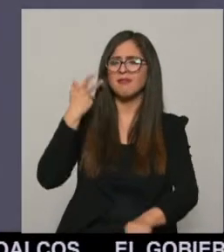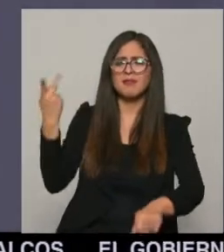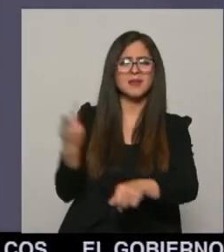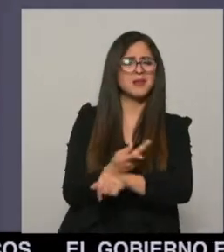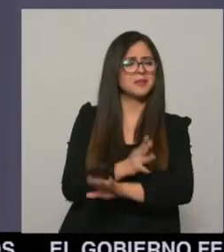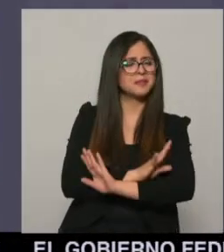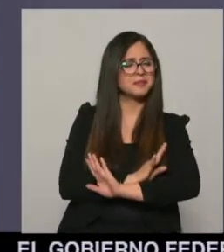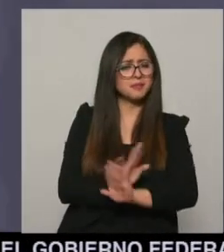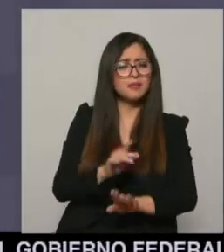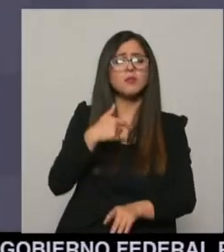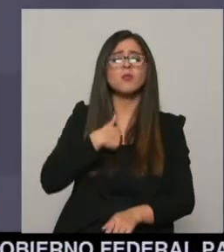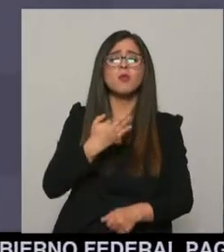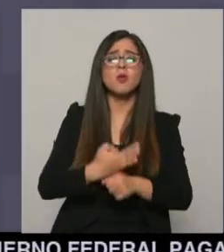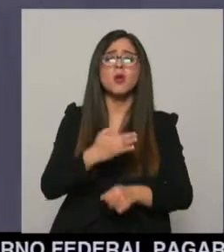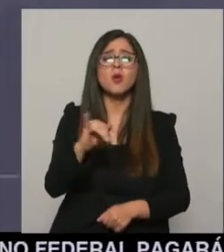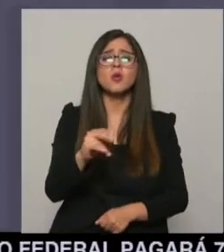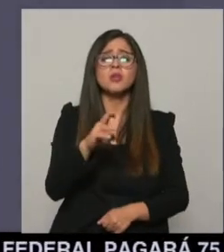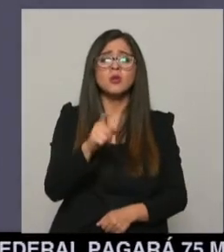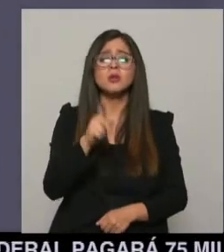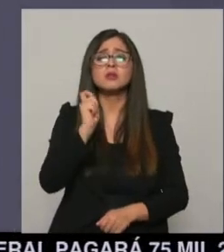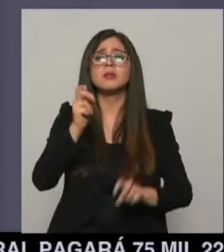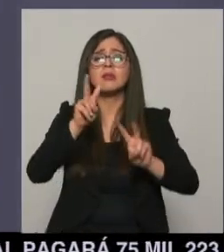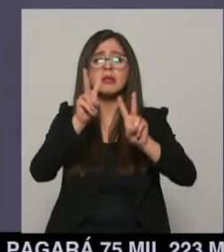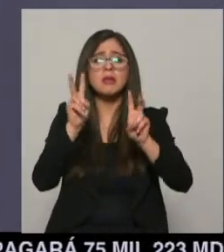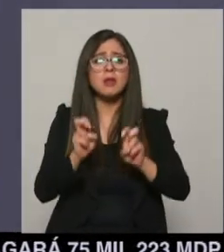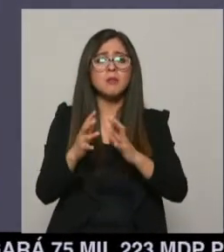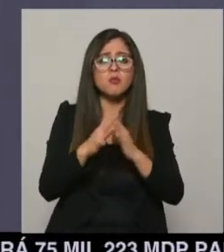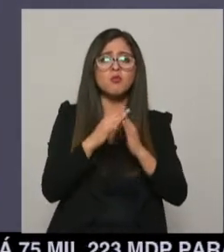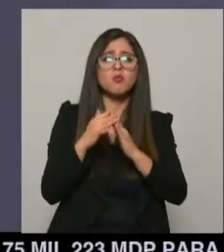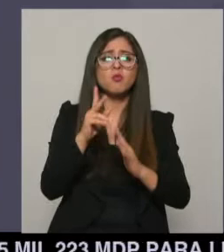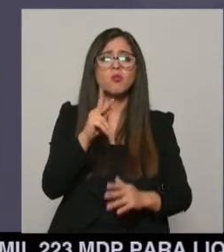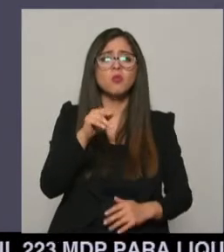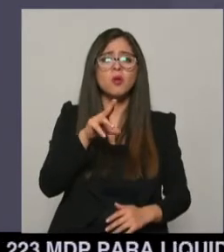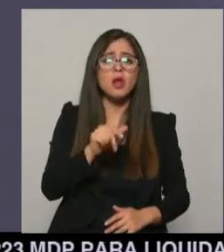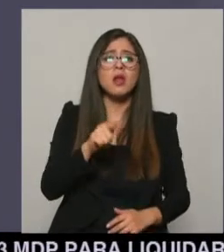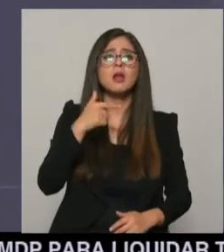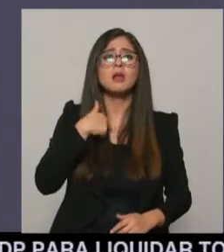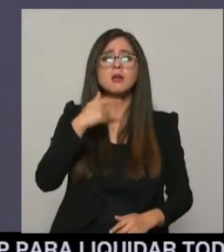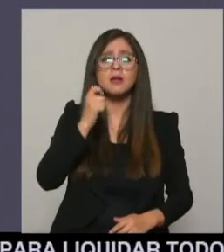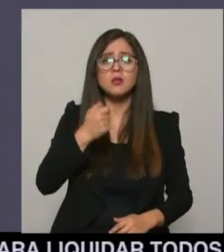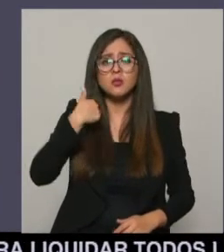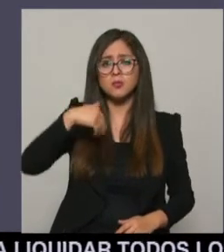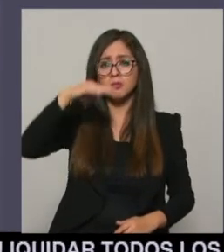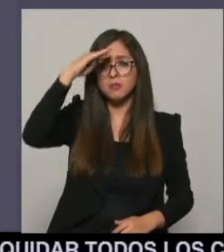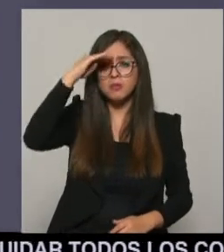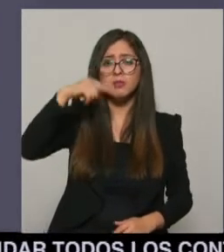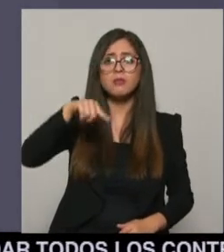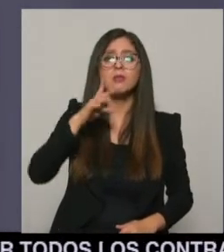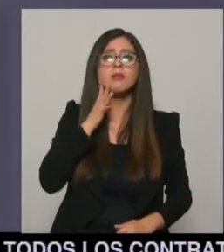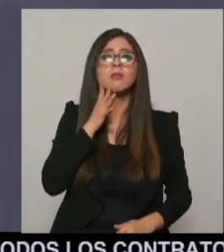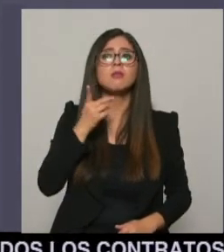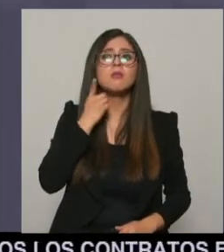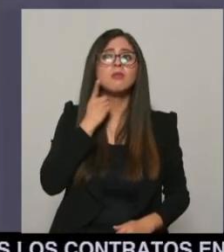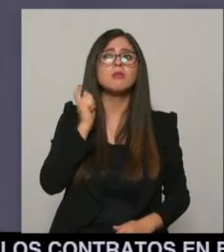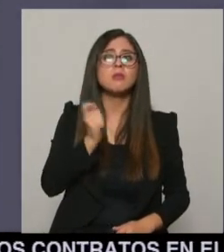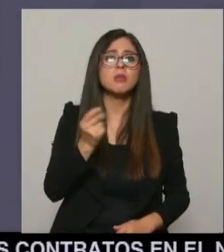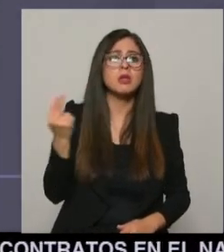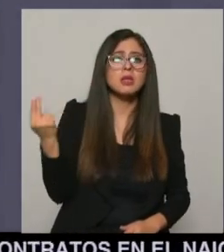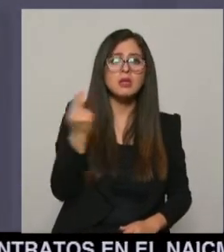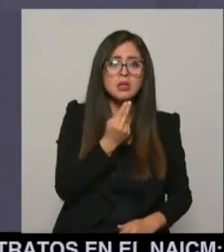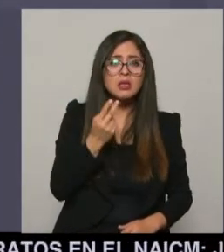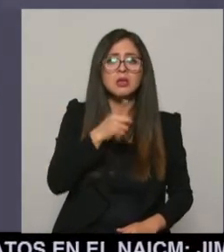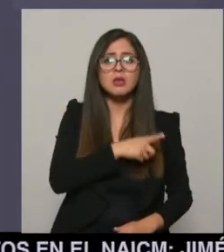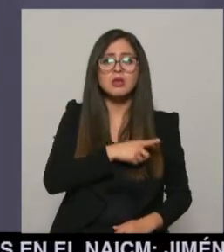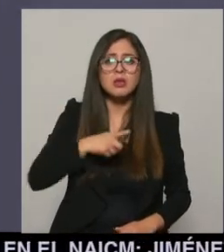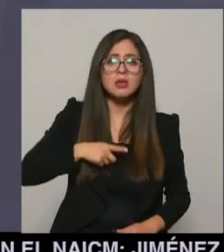verdad, de este ánimo de construcción plural. Creo que el Congreso lo necesita. Creo que la fuerza mayoritaria necesita escuchar más a la